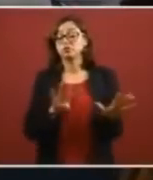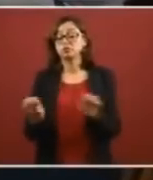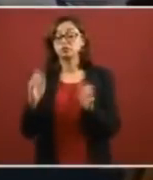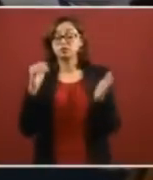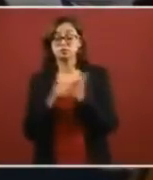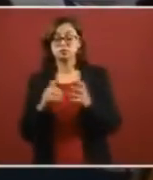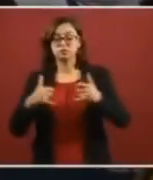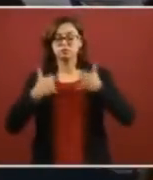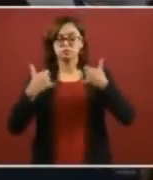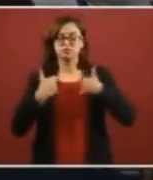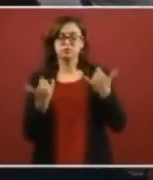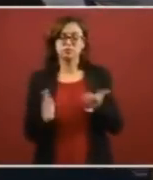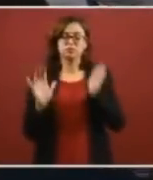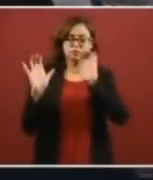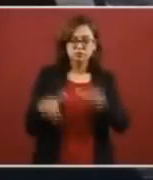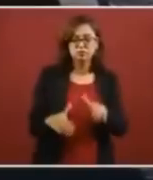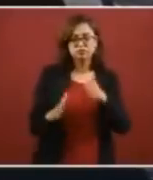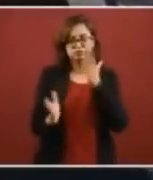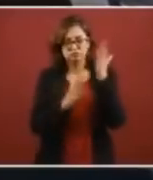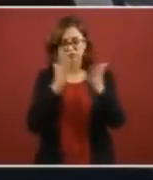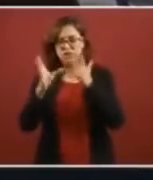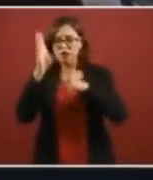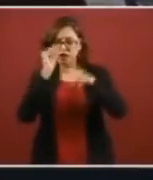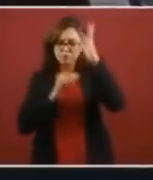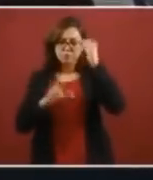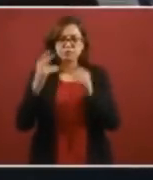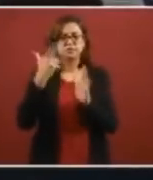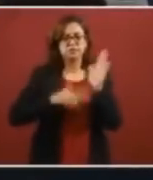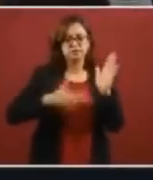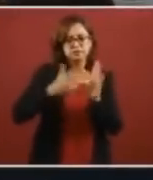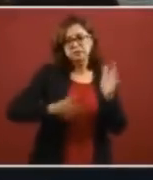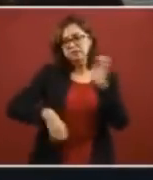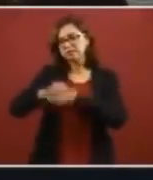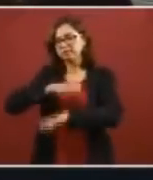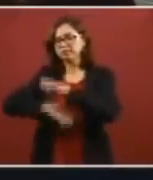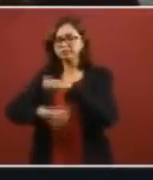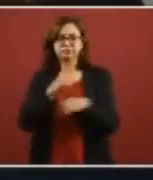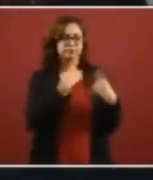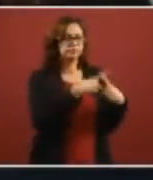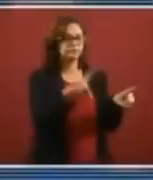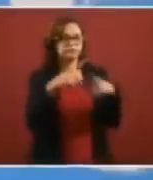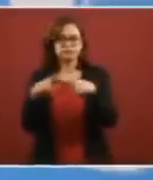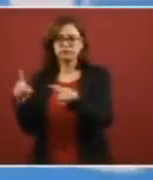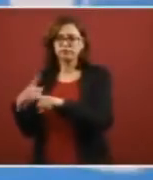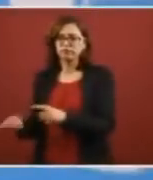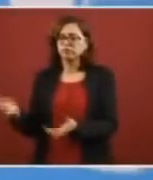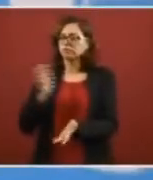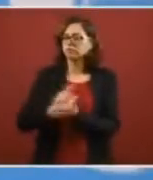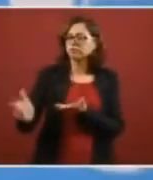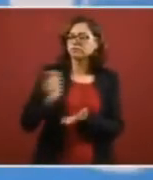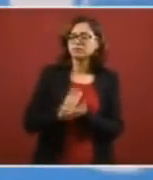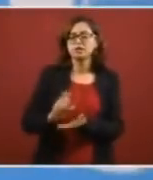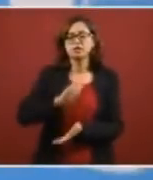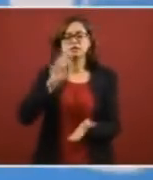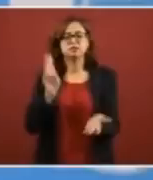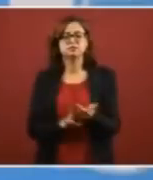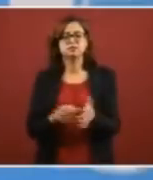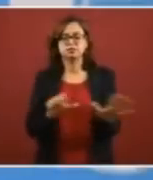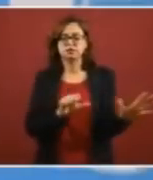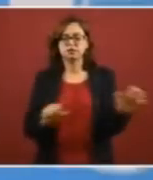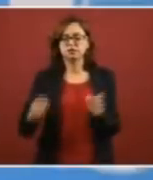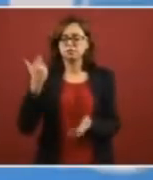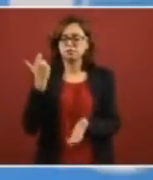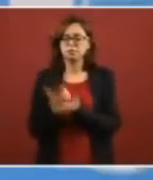jóvenes están capacitándose en talleres, en empresas, están recibiendo 3,600 pesos mensuales,